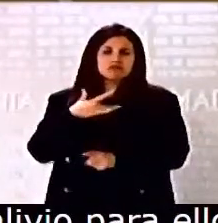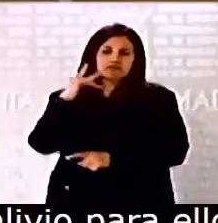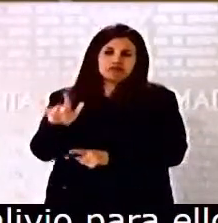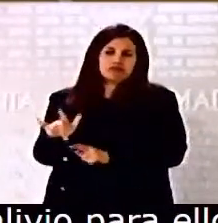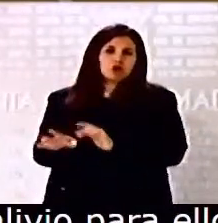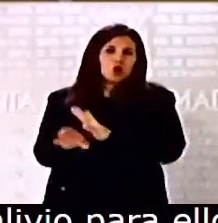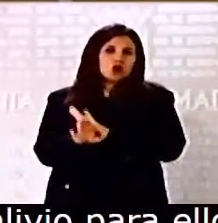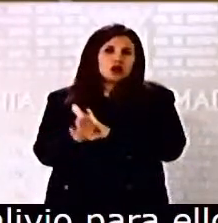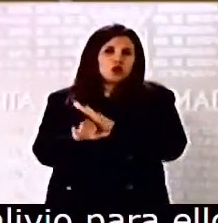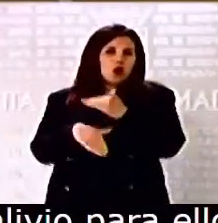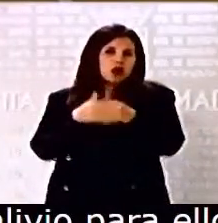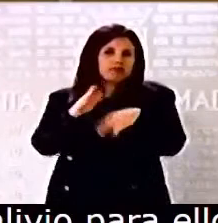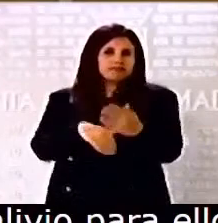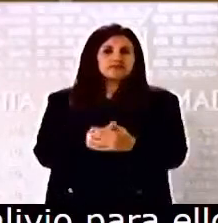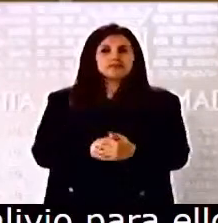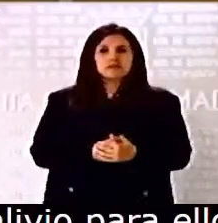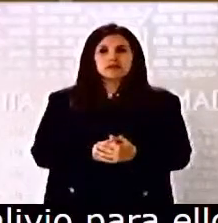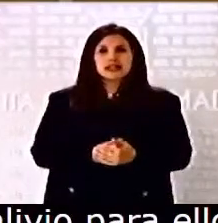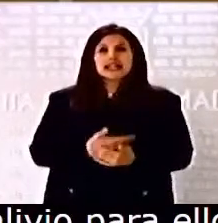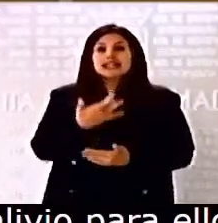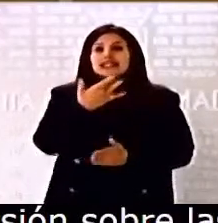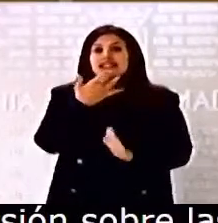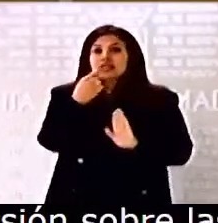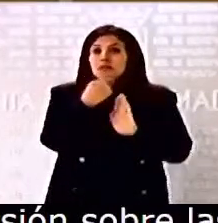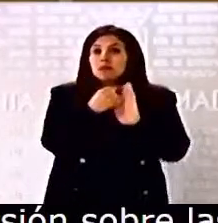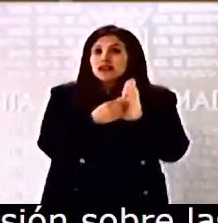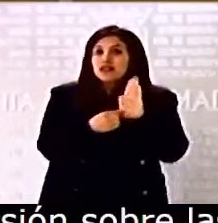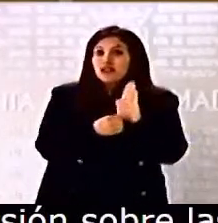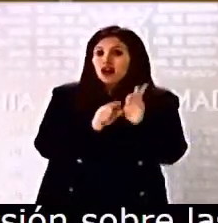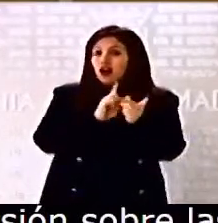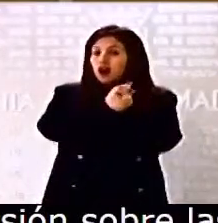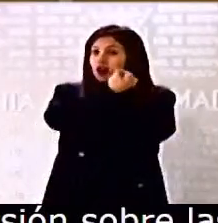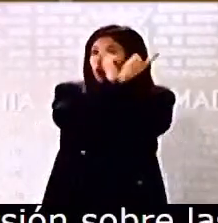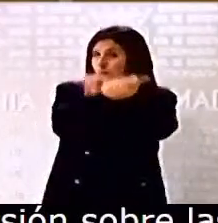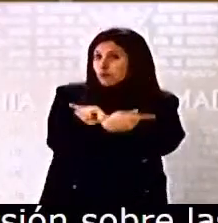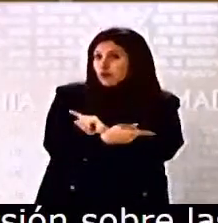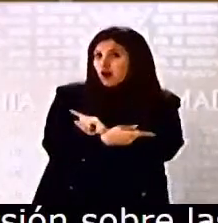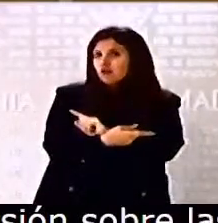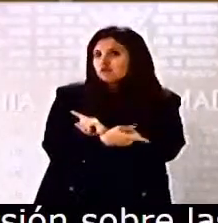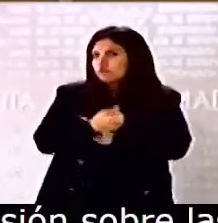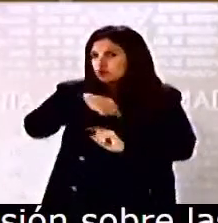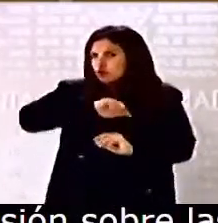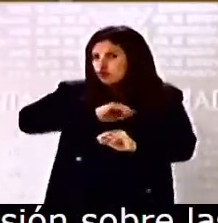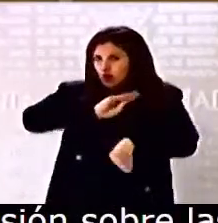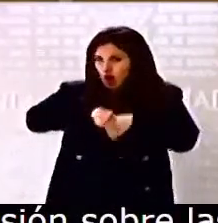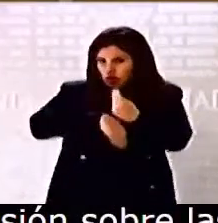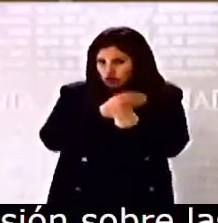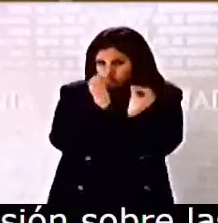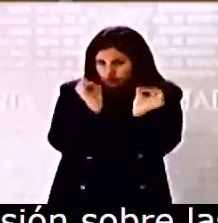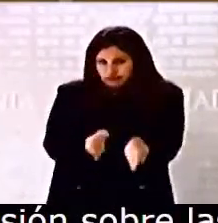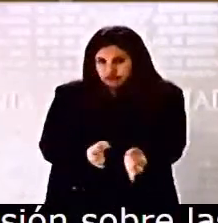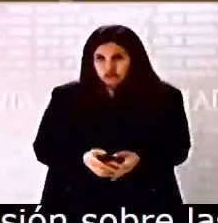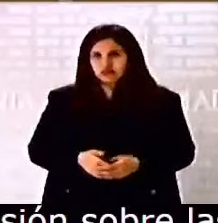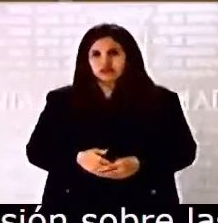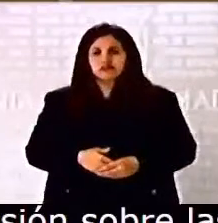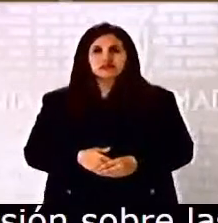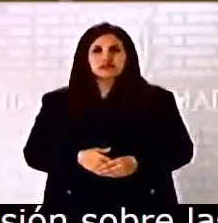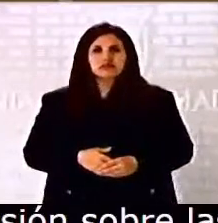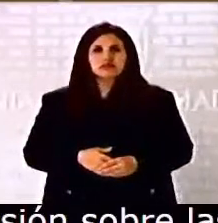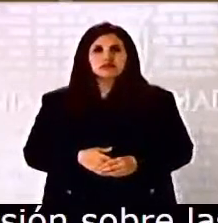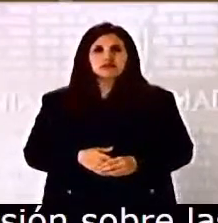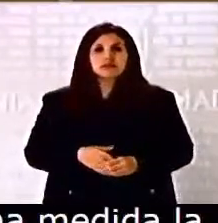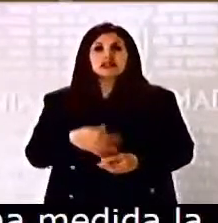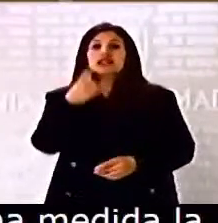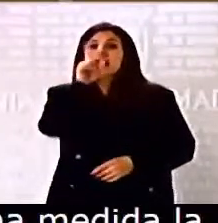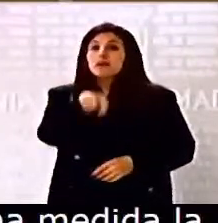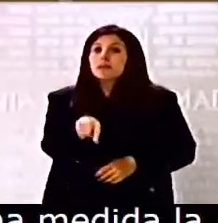seguiremos. Si tuviésemos que adoptar una medida distinta, la adoptaríamos en cualquier caso. Por cierto,